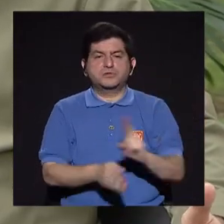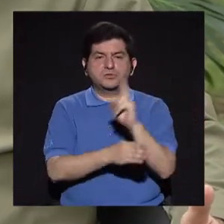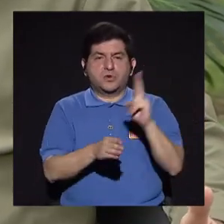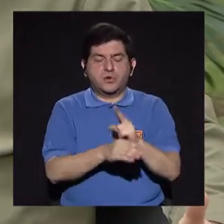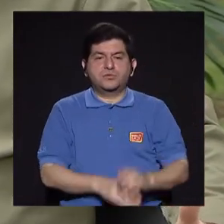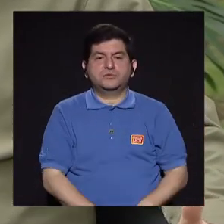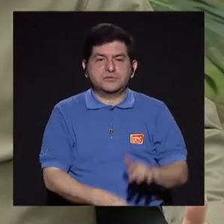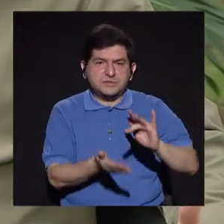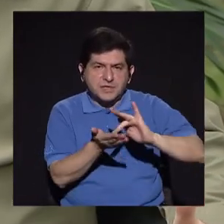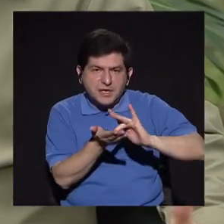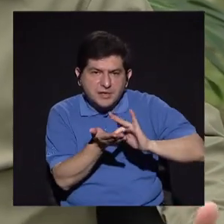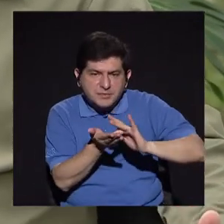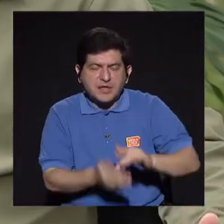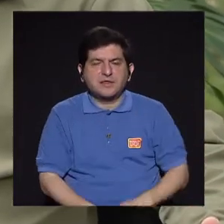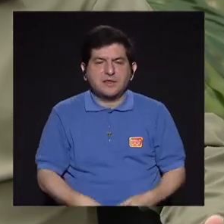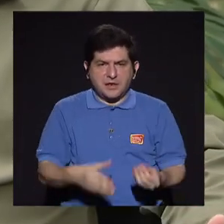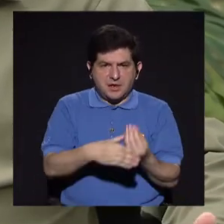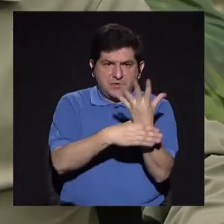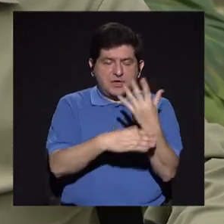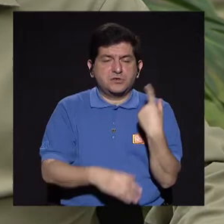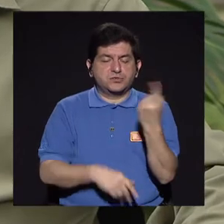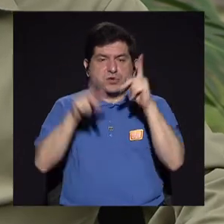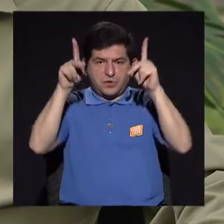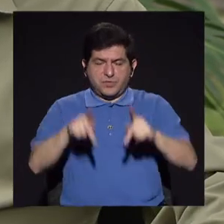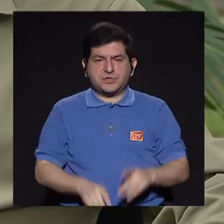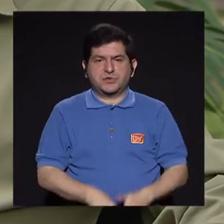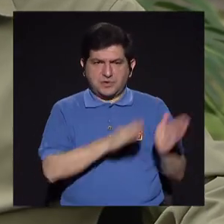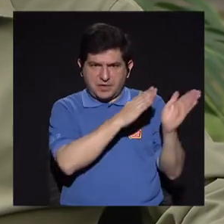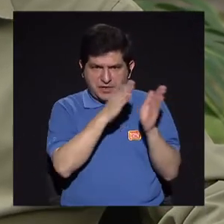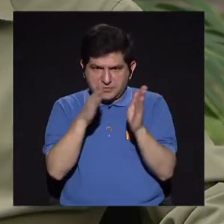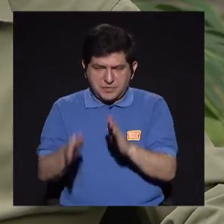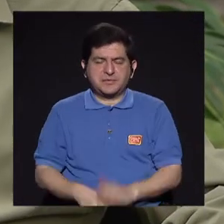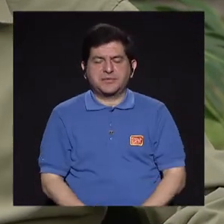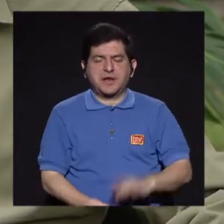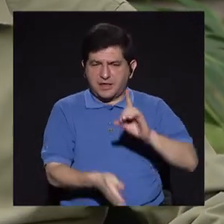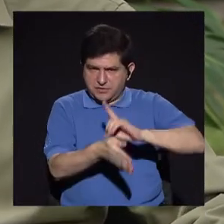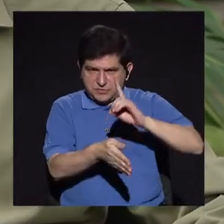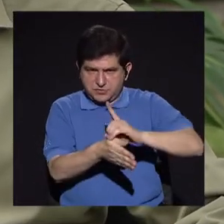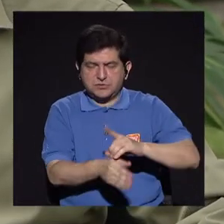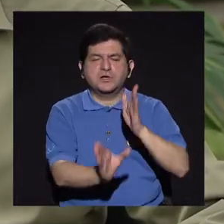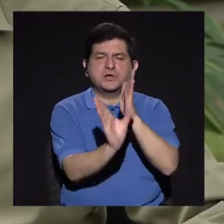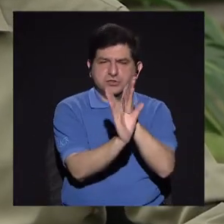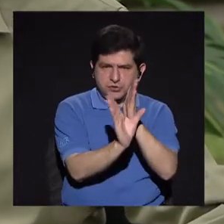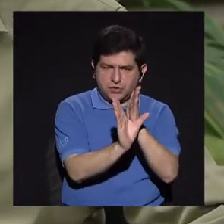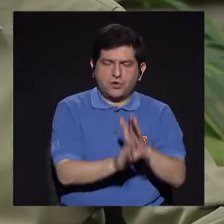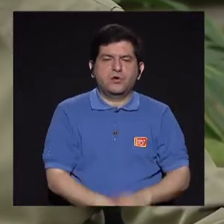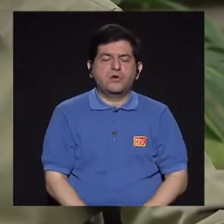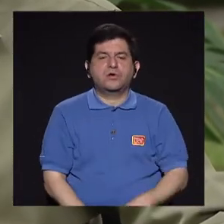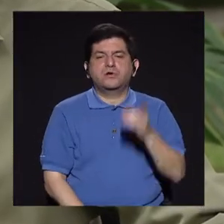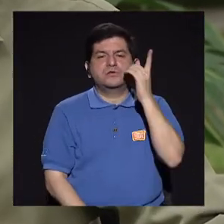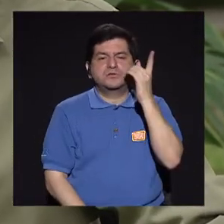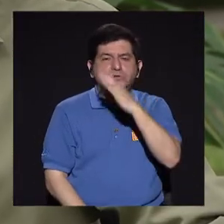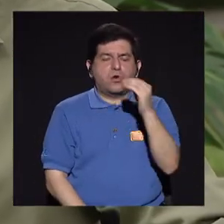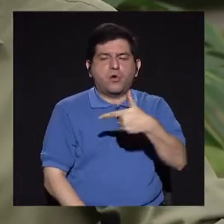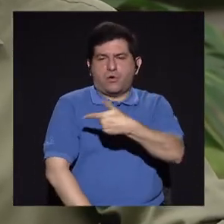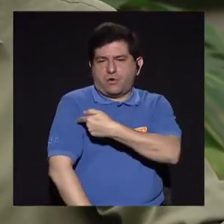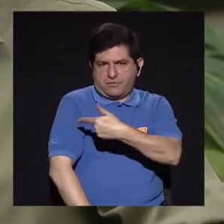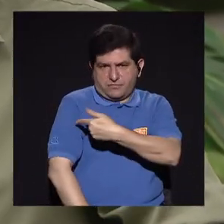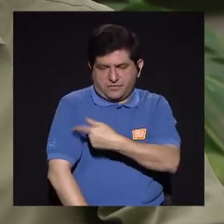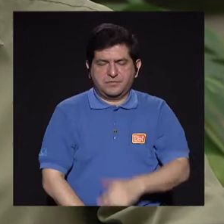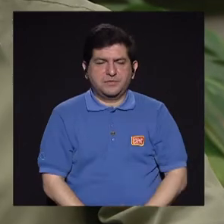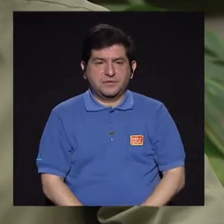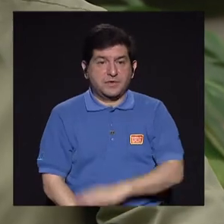usar los remedios florales personas con formación en ciencias de la salud, o sea, quienes son médicos, psicólogos, odontólogos y enfermeros. O